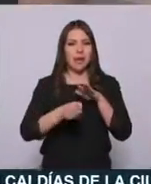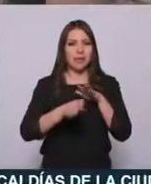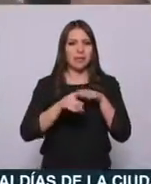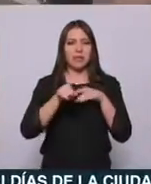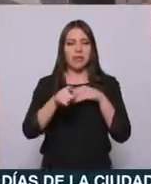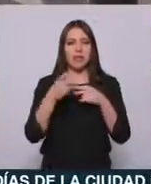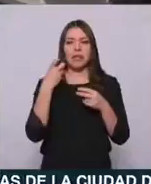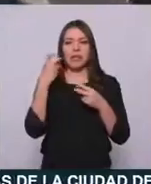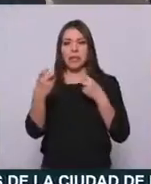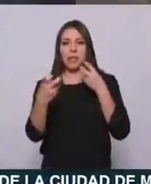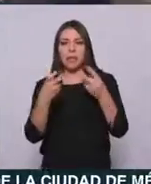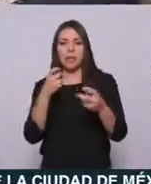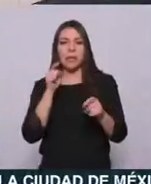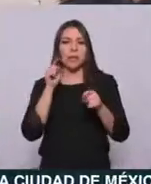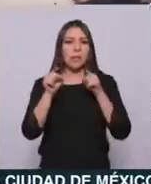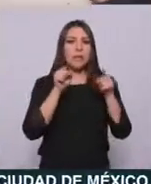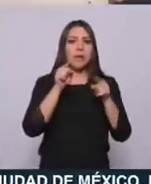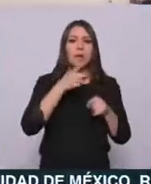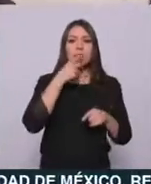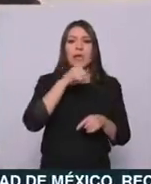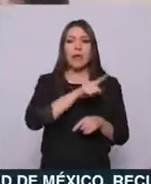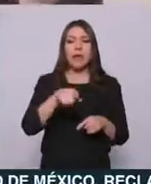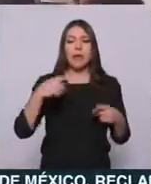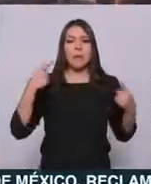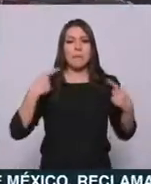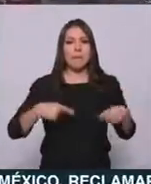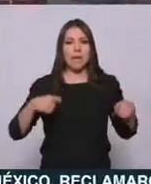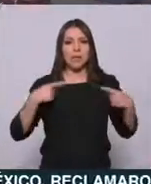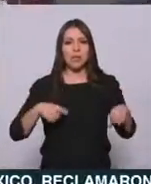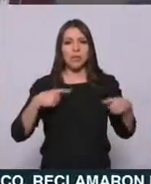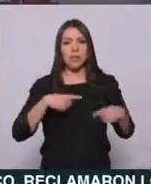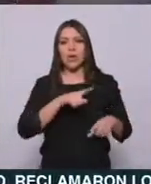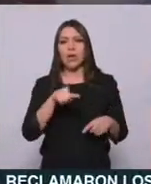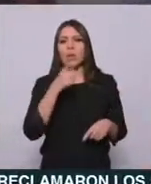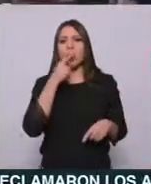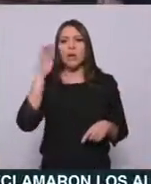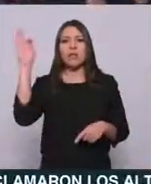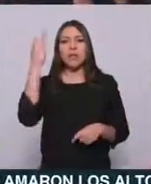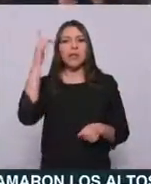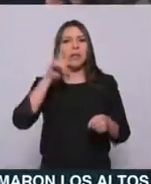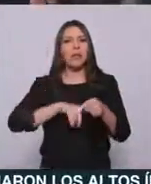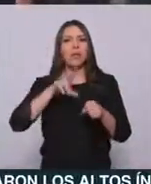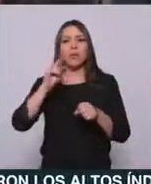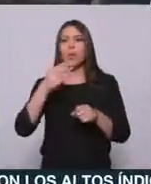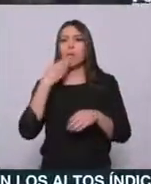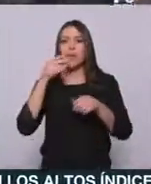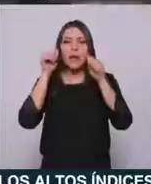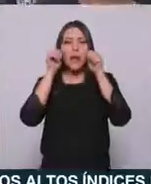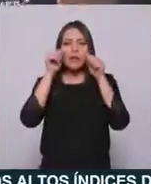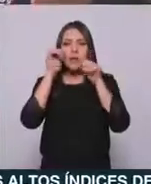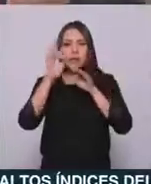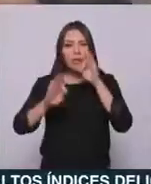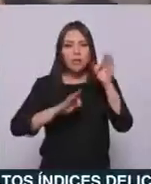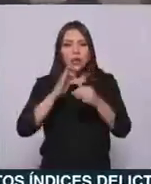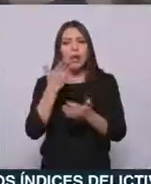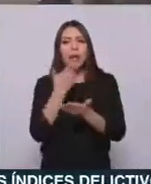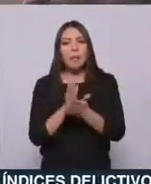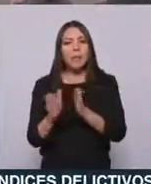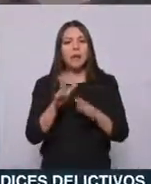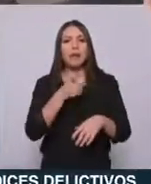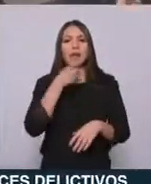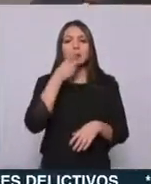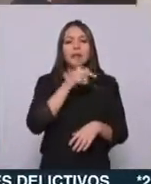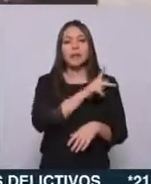señalaba pues que se tenía en condiciones inhumanas a las personas de la Policía Federal. Se ha venido hablando mucho de que están haciendo